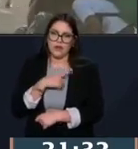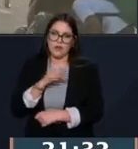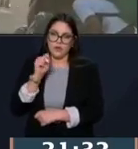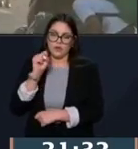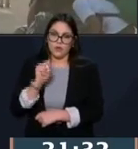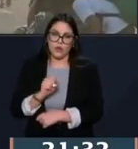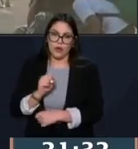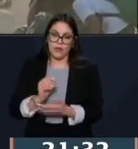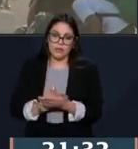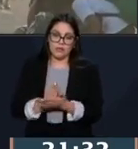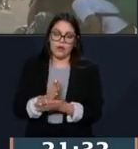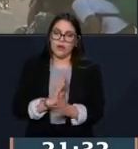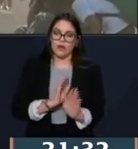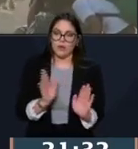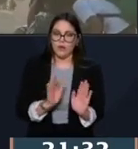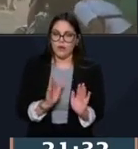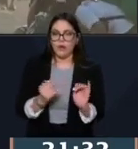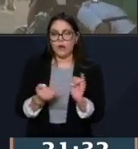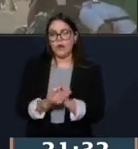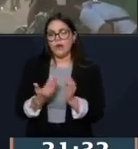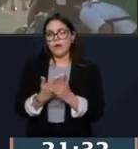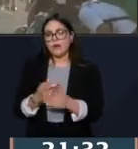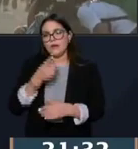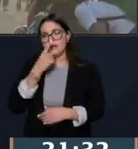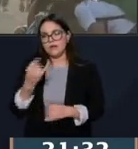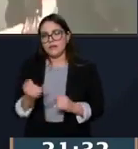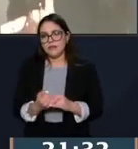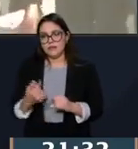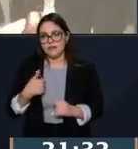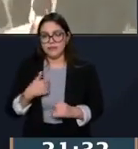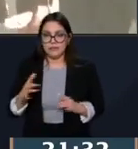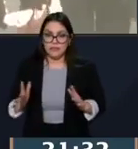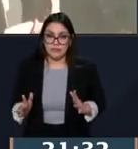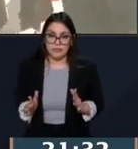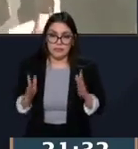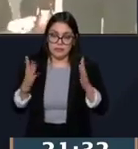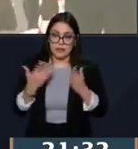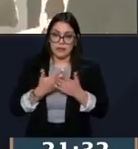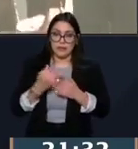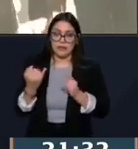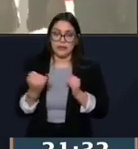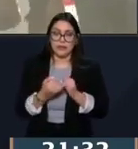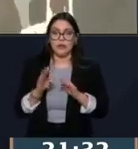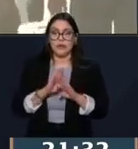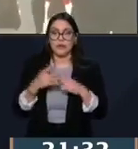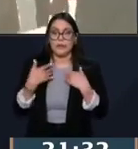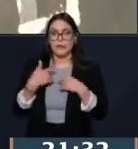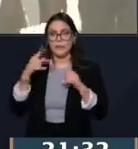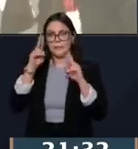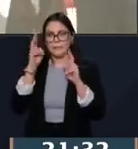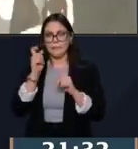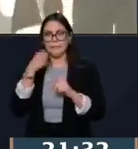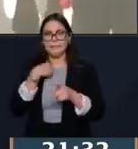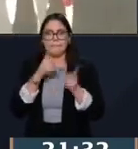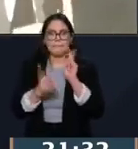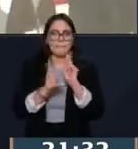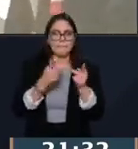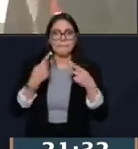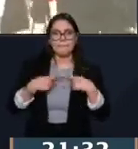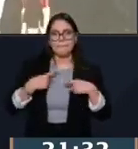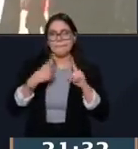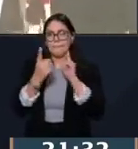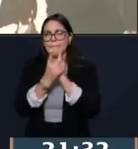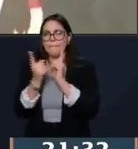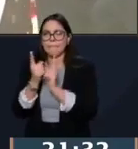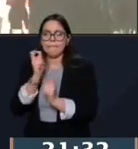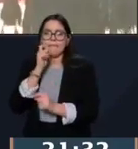personas migrantes. Y la sorpresa, y para mi comprensión también del tema, hablando con mucha gente por este lado,